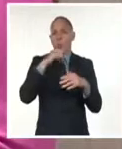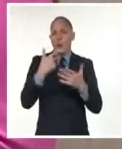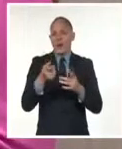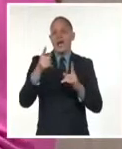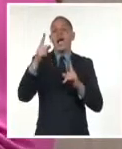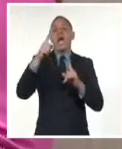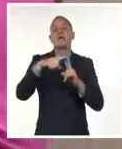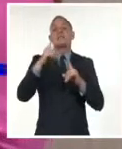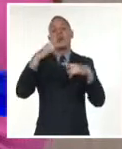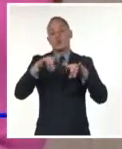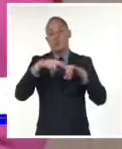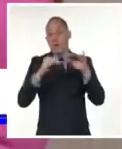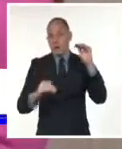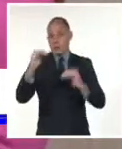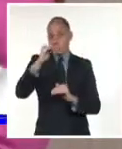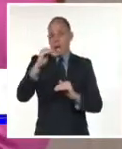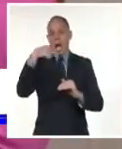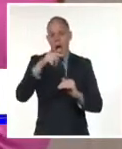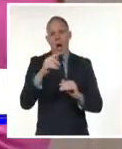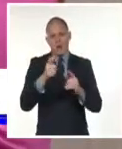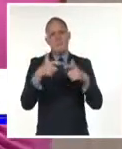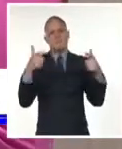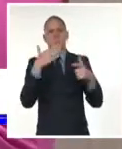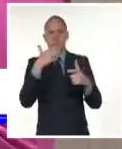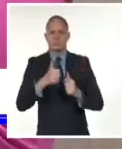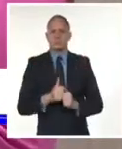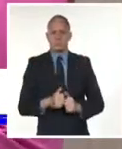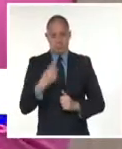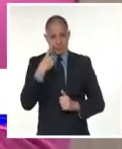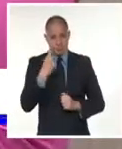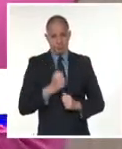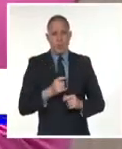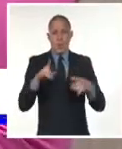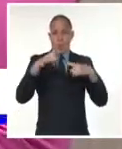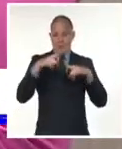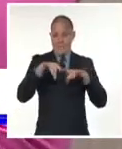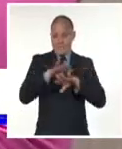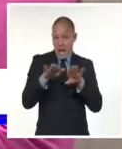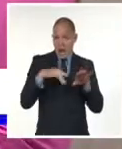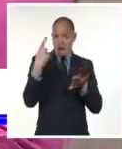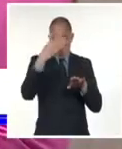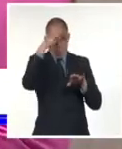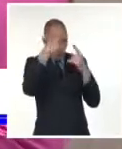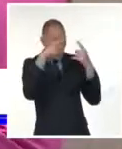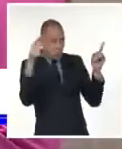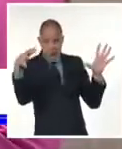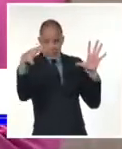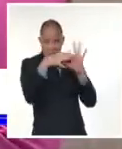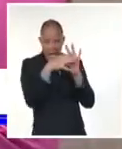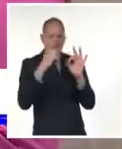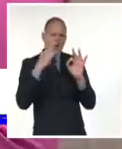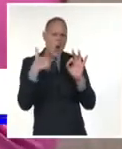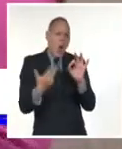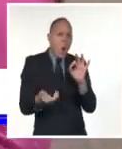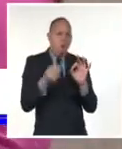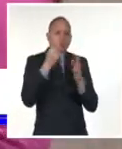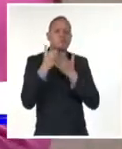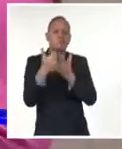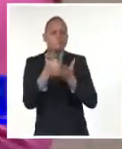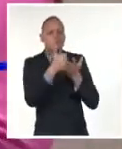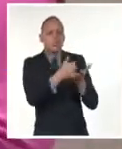podemos renunciar, cómo las universidades nos articulamos en la búsqueda de soluciones y en la proyección de las propias universidades desde